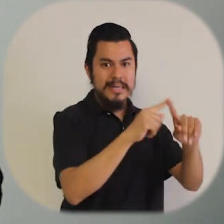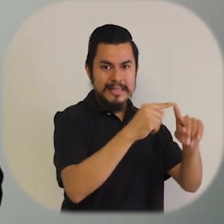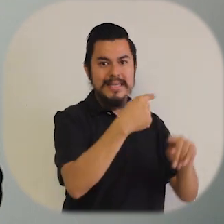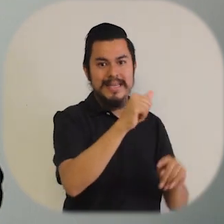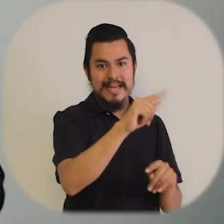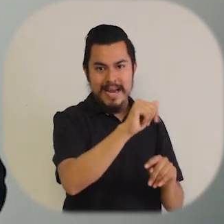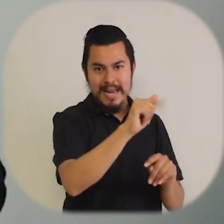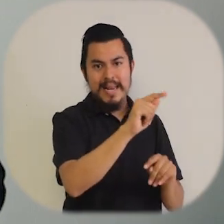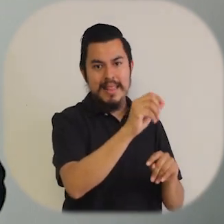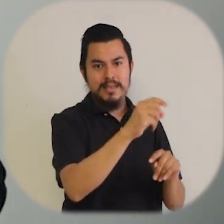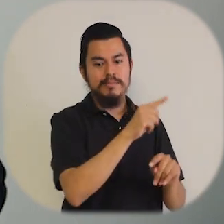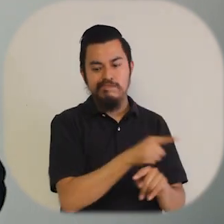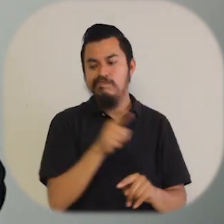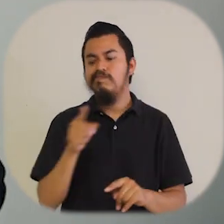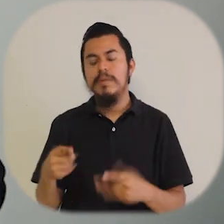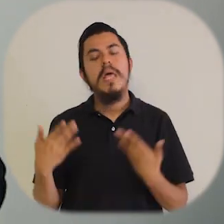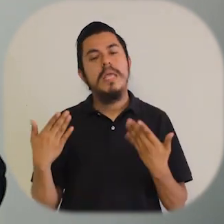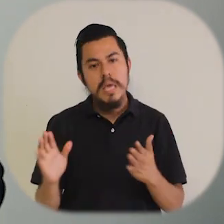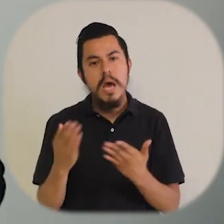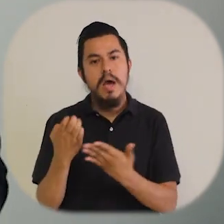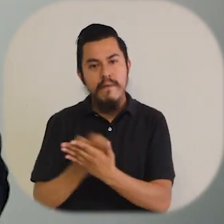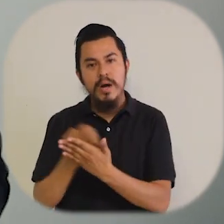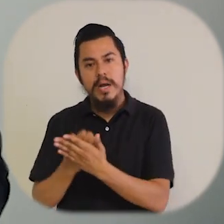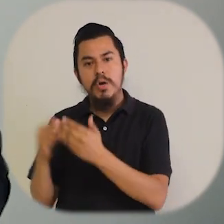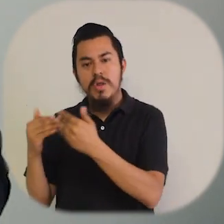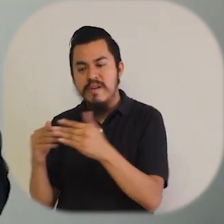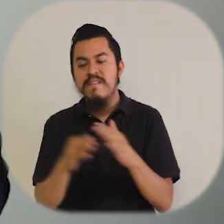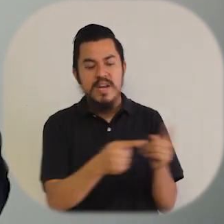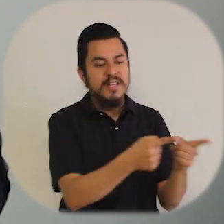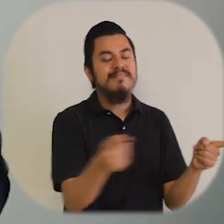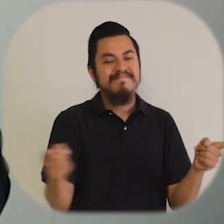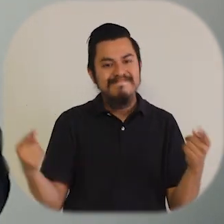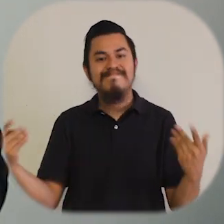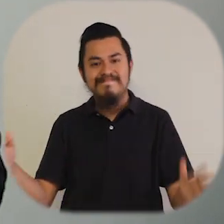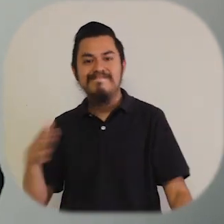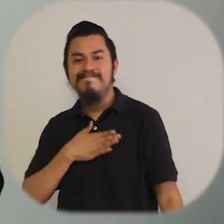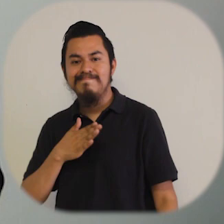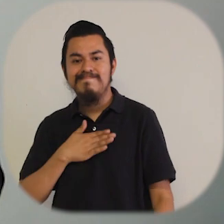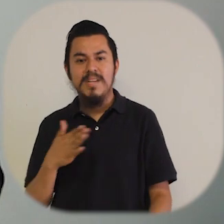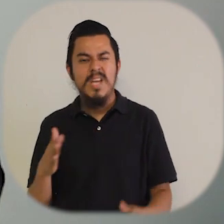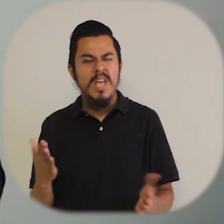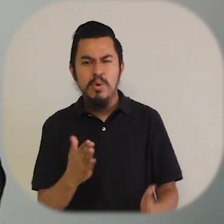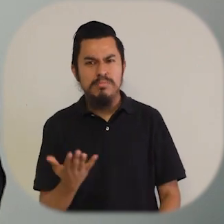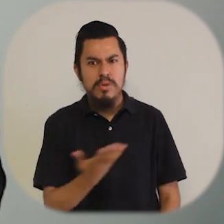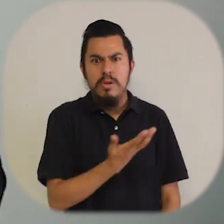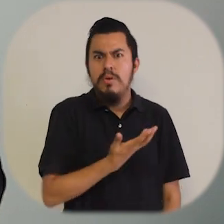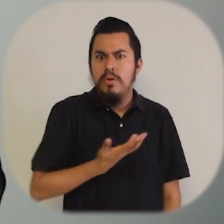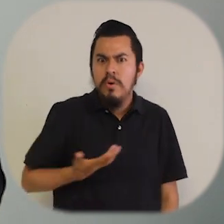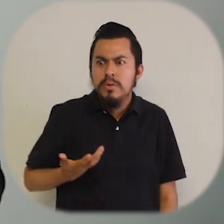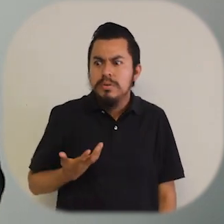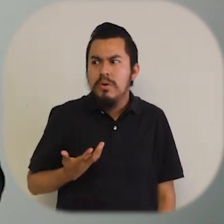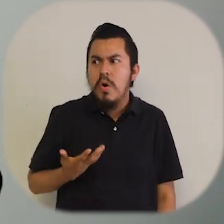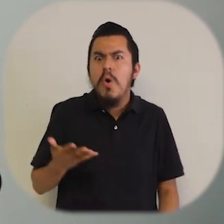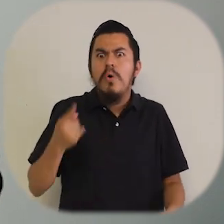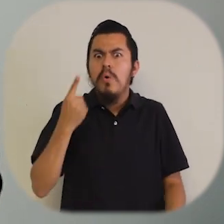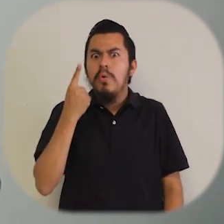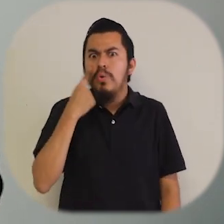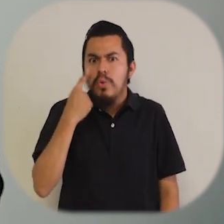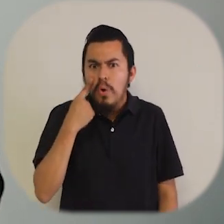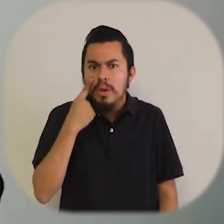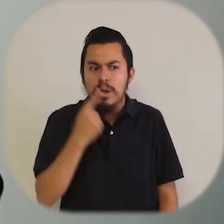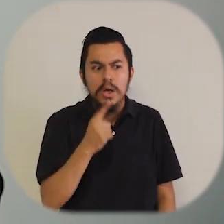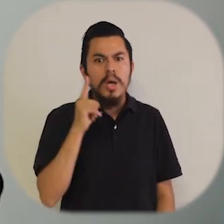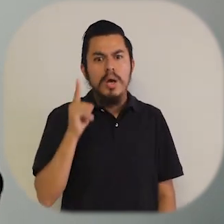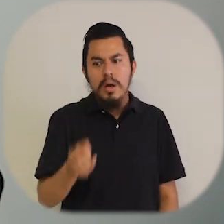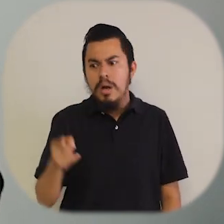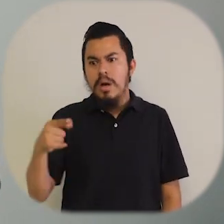en donde el otro evangelio estaba en ellos. Entonces nosotros, ¿será que estamos en la categoría de la iglesia de los Gálatas o